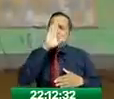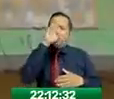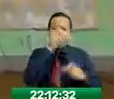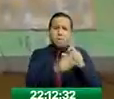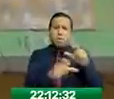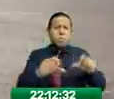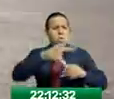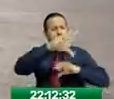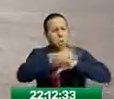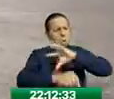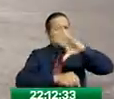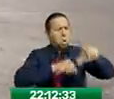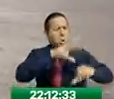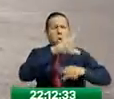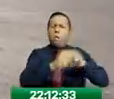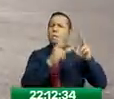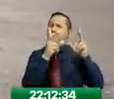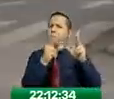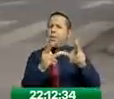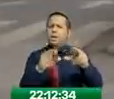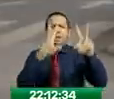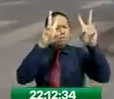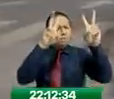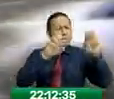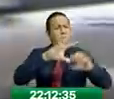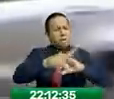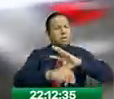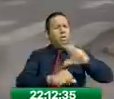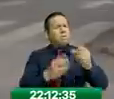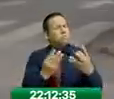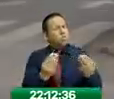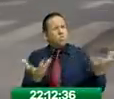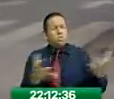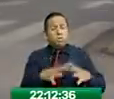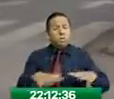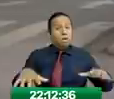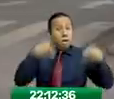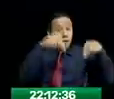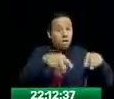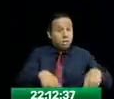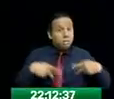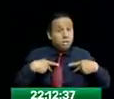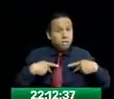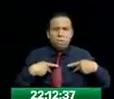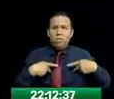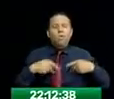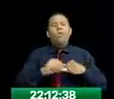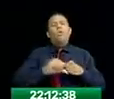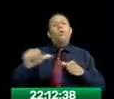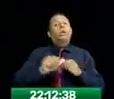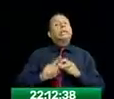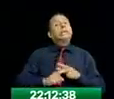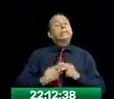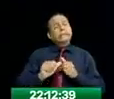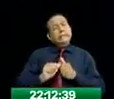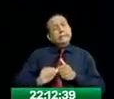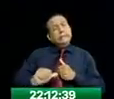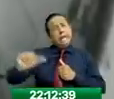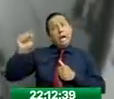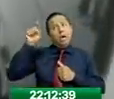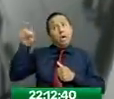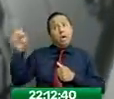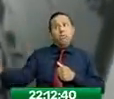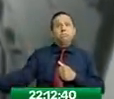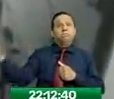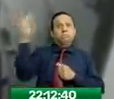tantos actos delictivos con la misma modalidad. Por aquí no, solo por allá es del parque de allá.